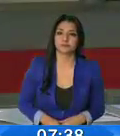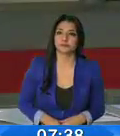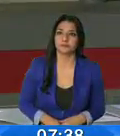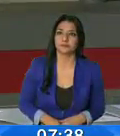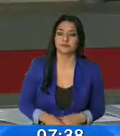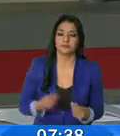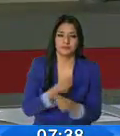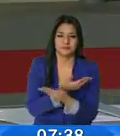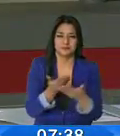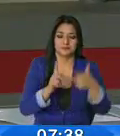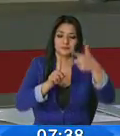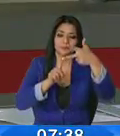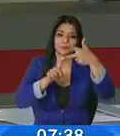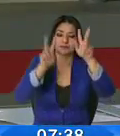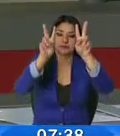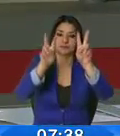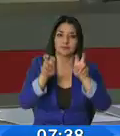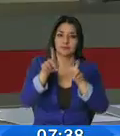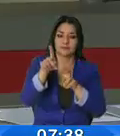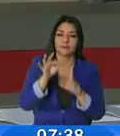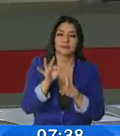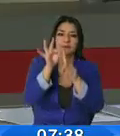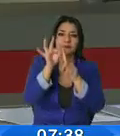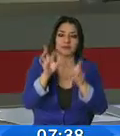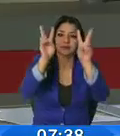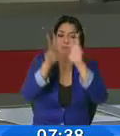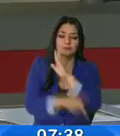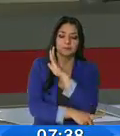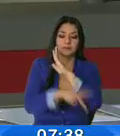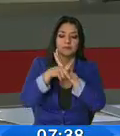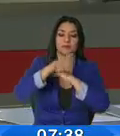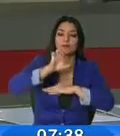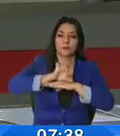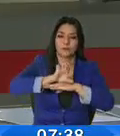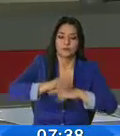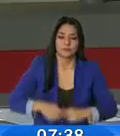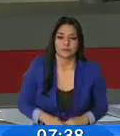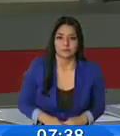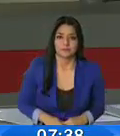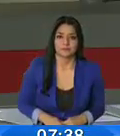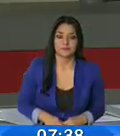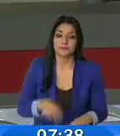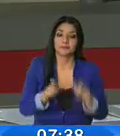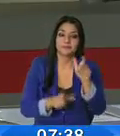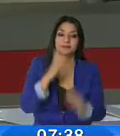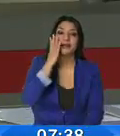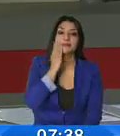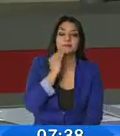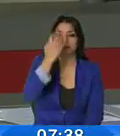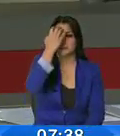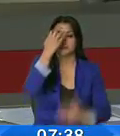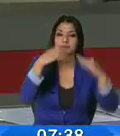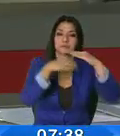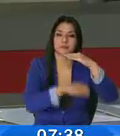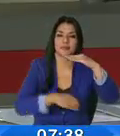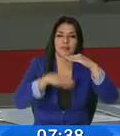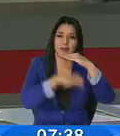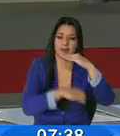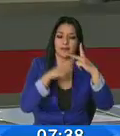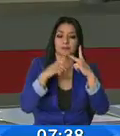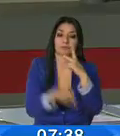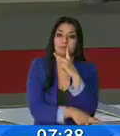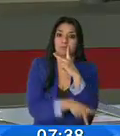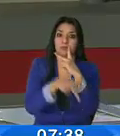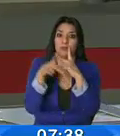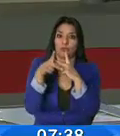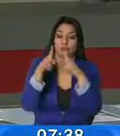Vamos con la tercera entrega de este especial de explotación petrolera en el Ecuador. Según expertos en minería hidrocarburífera, en